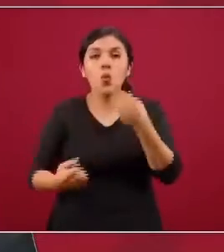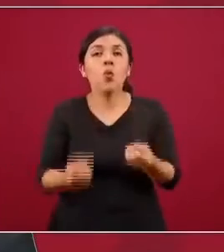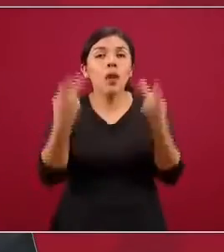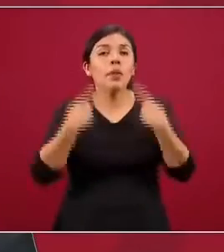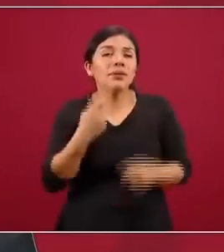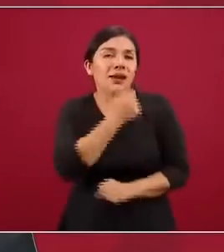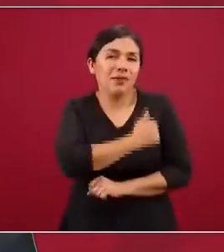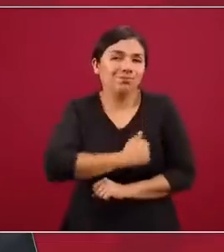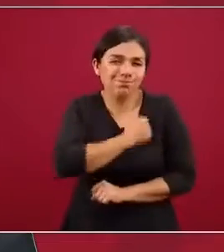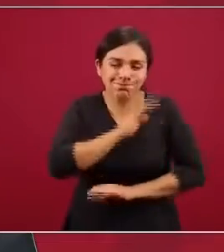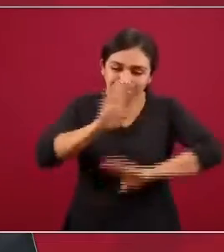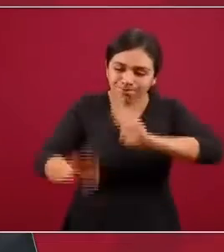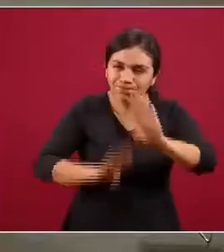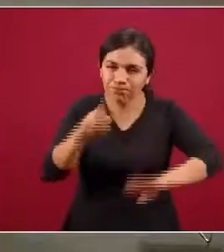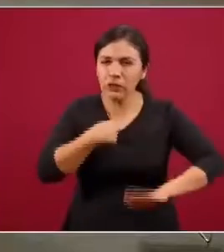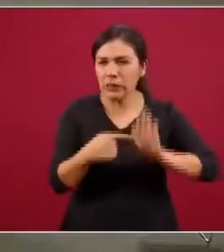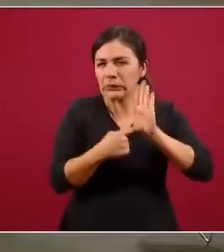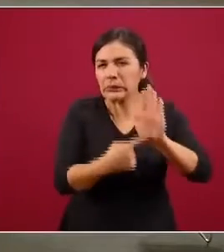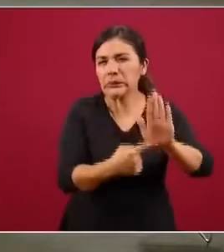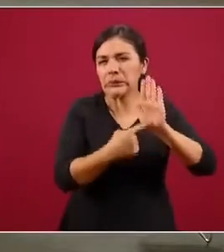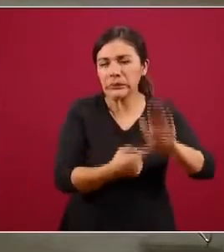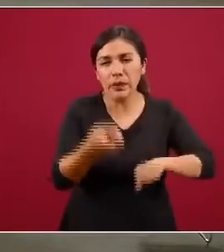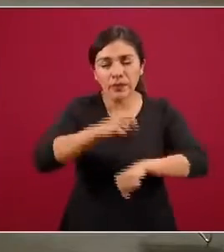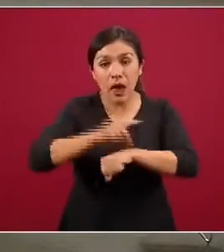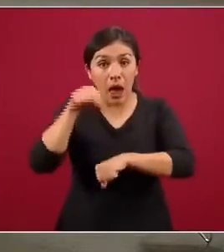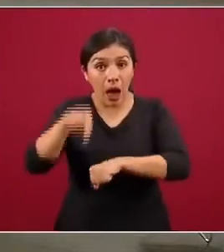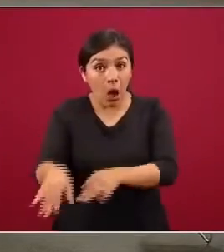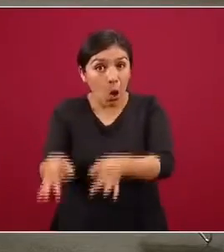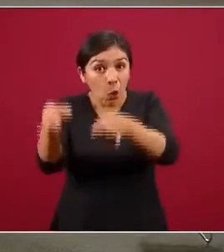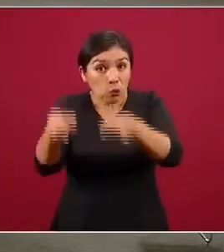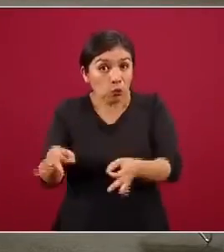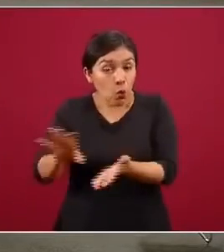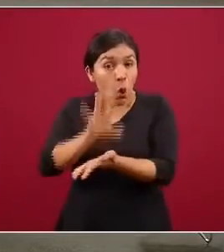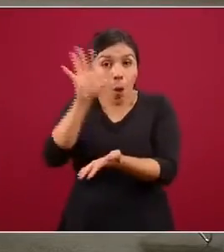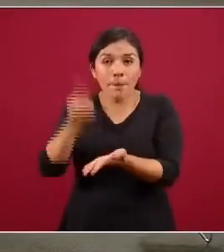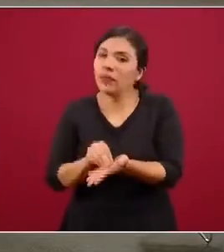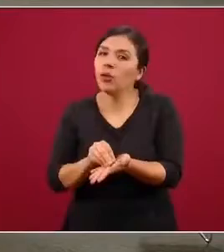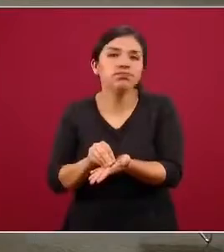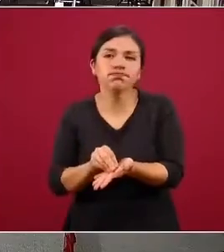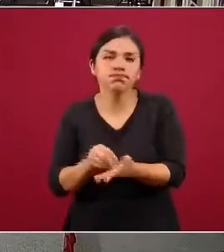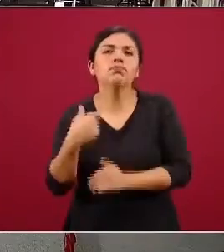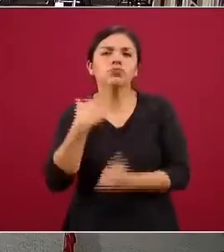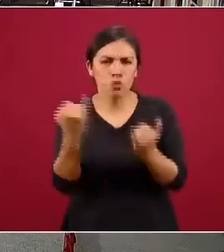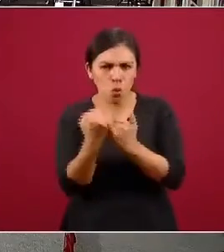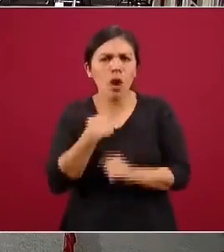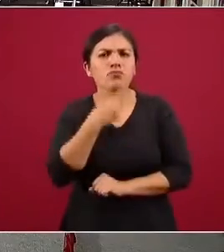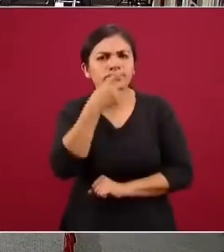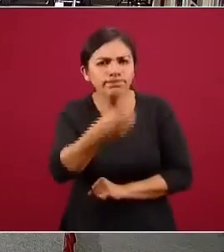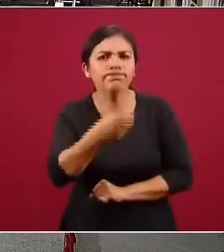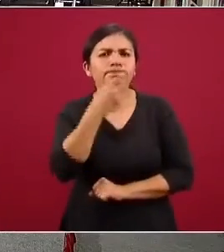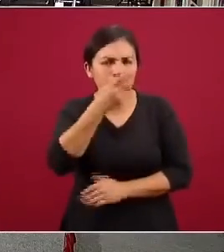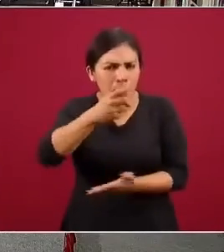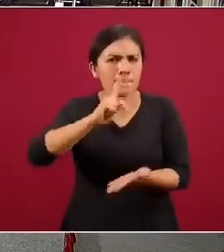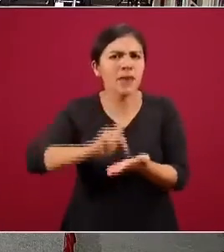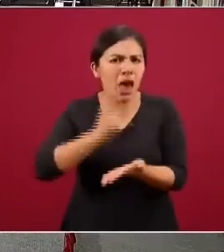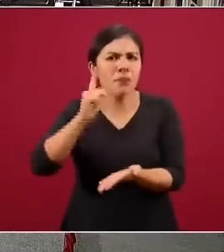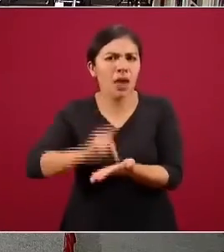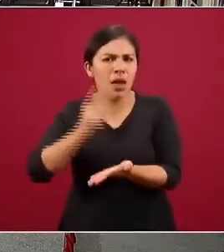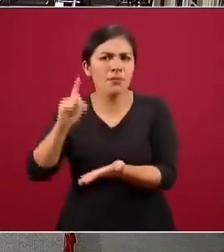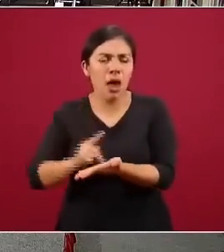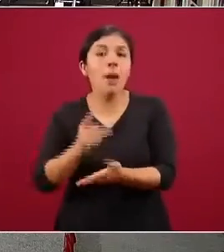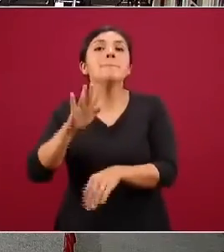lamentables defunciones que presentamos todos los días aquí no representan la totalidad. Lo hemos también dicho una y otra